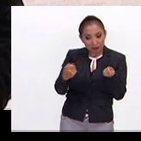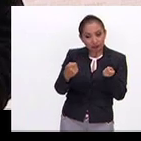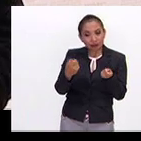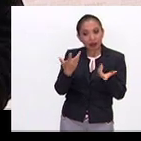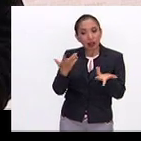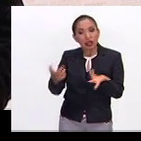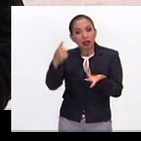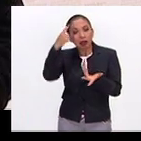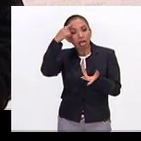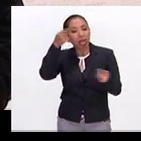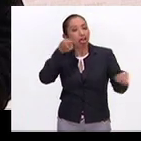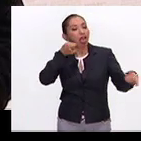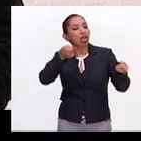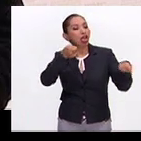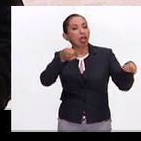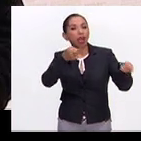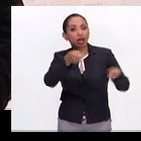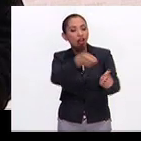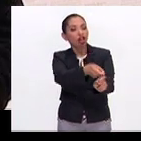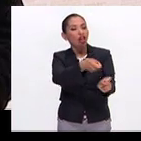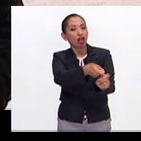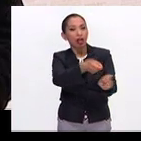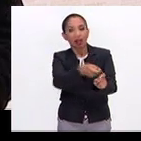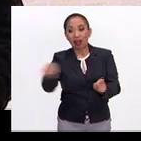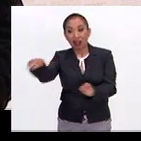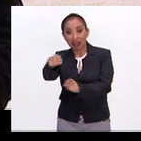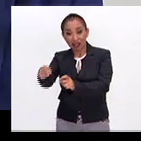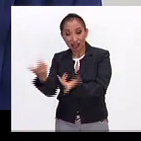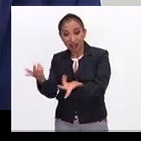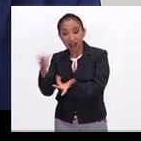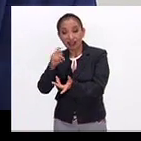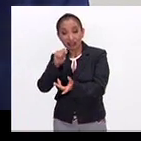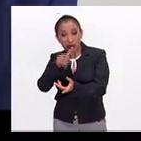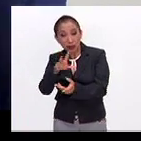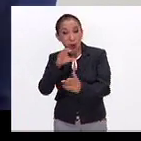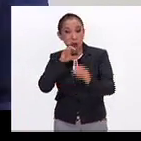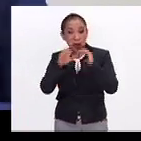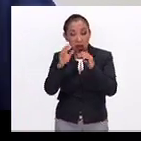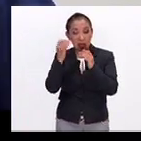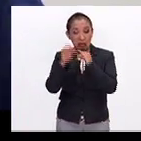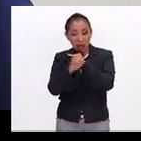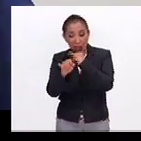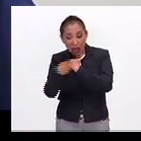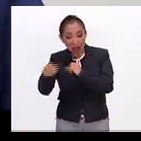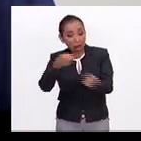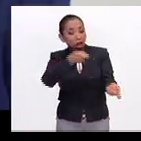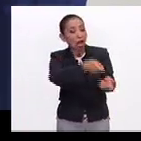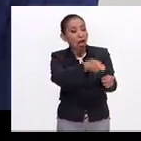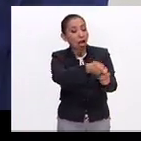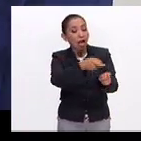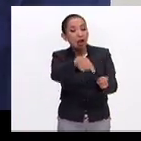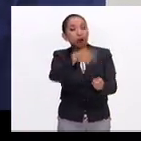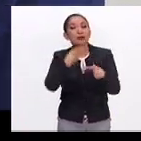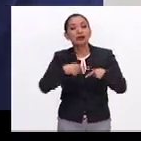Todo eso hace el razonamiento de las personas aún más difícil. Cada vez hay más